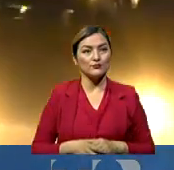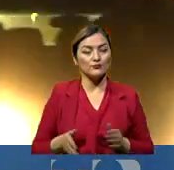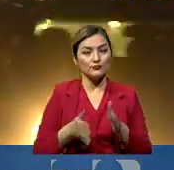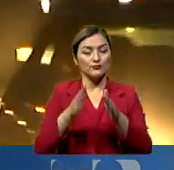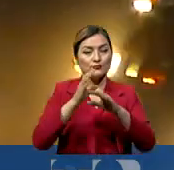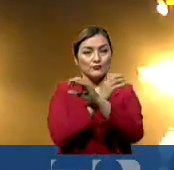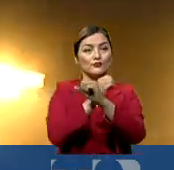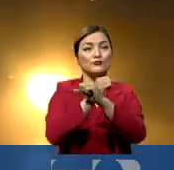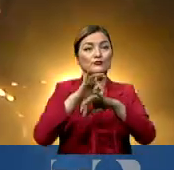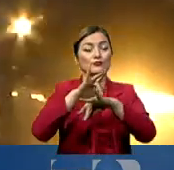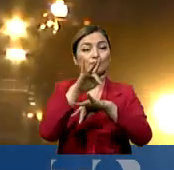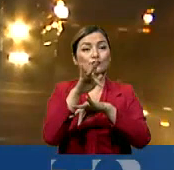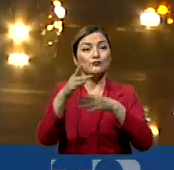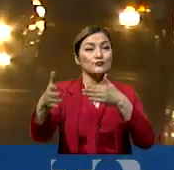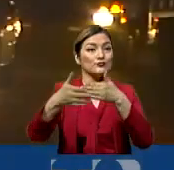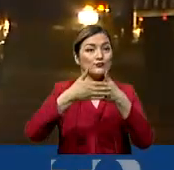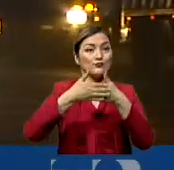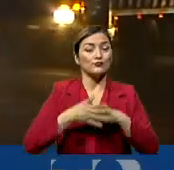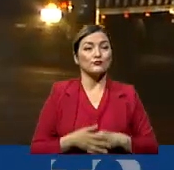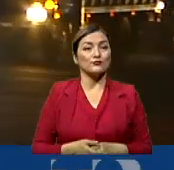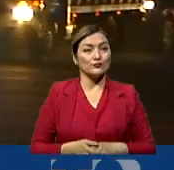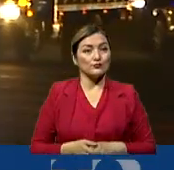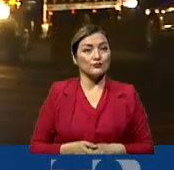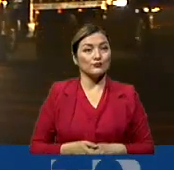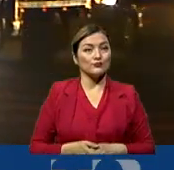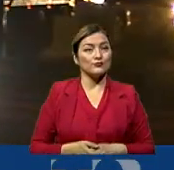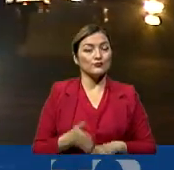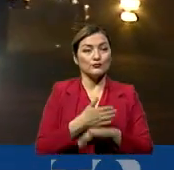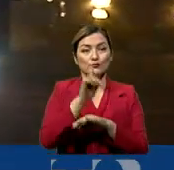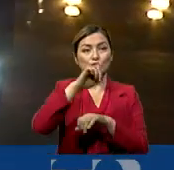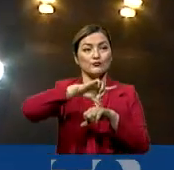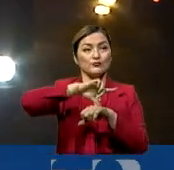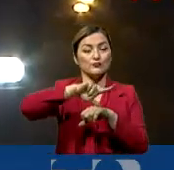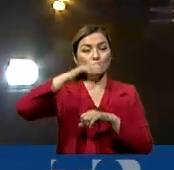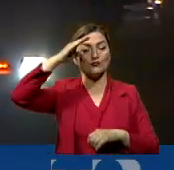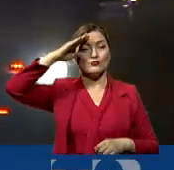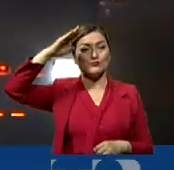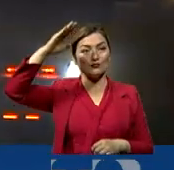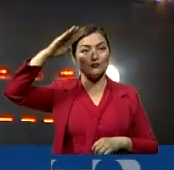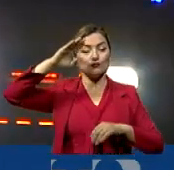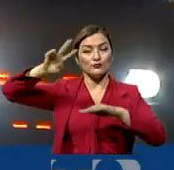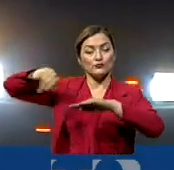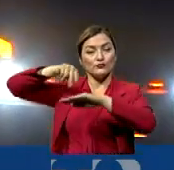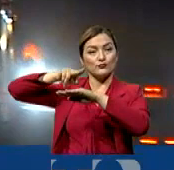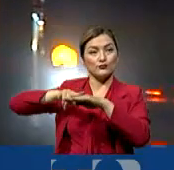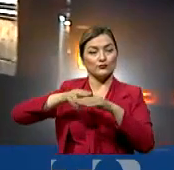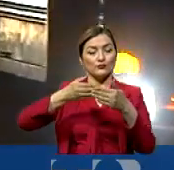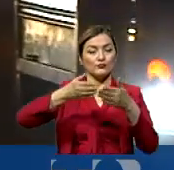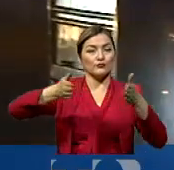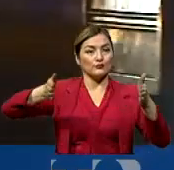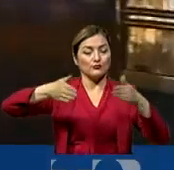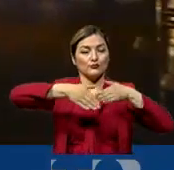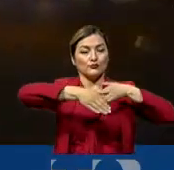y madrugadas permanecerá cerrada. Como les manifestamos hace un minuto nada más, ya la Policía Nacional abrió el paso para